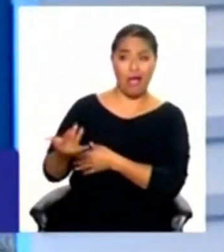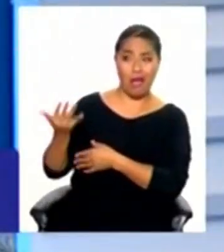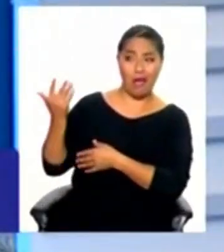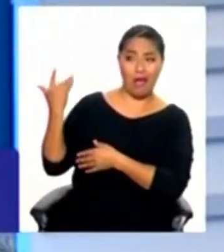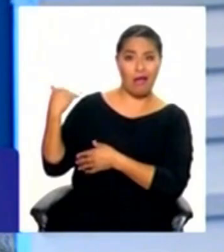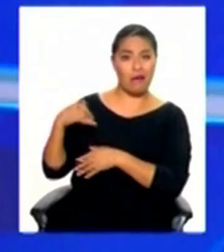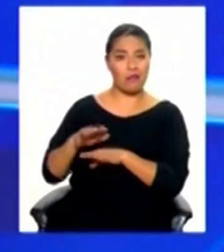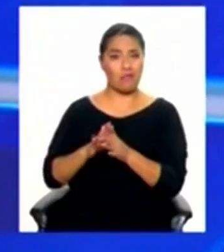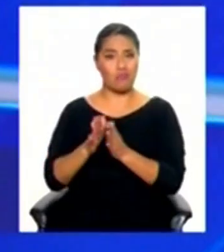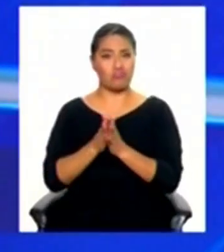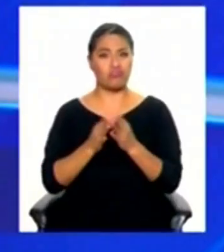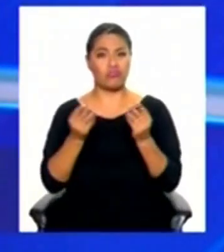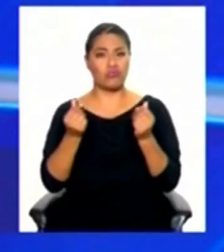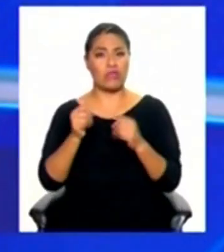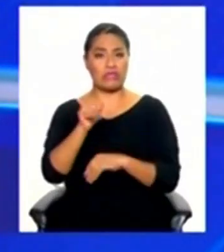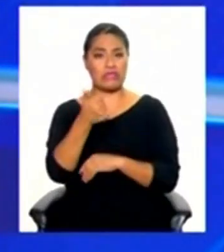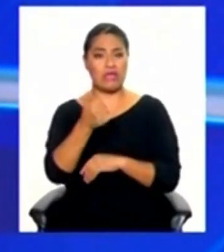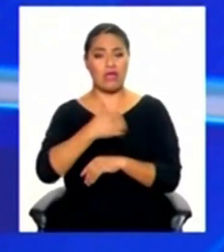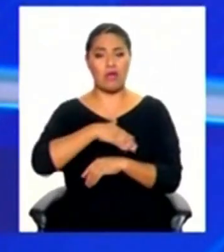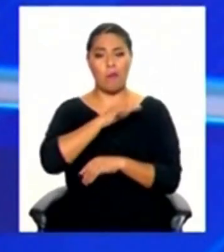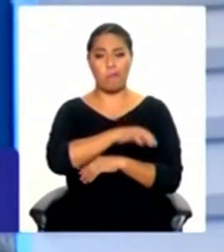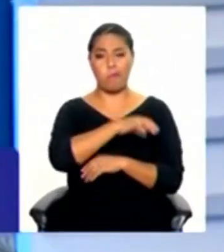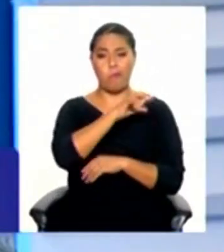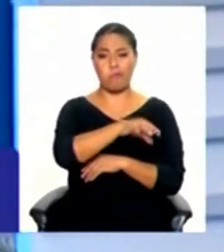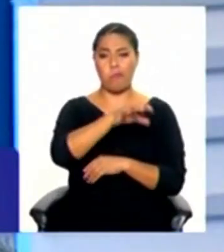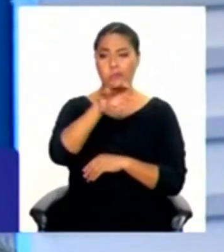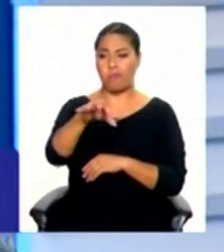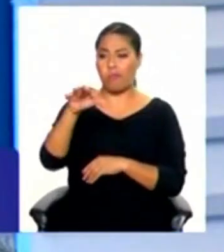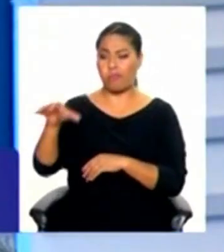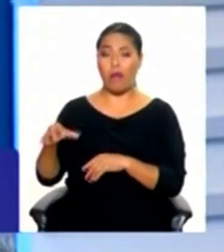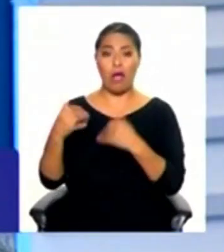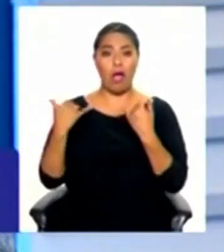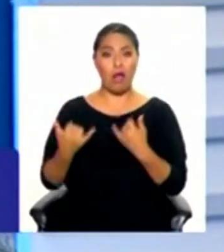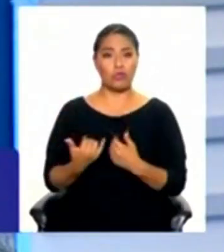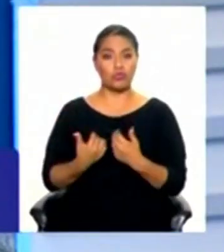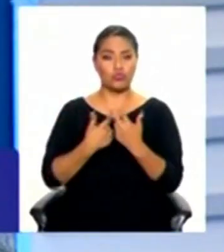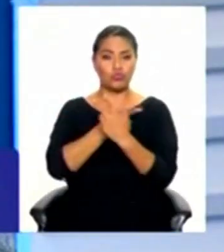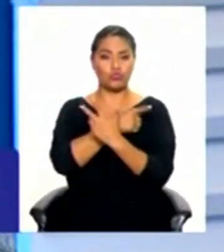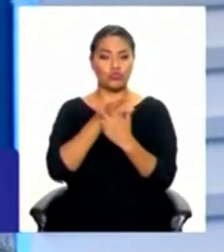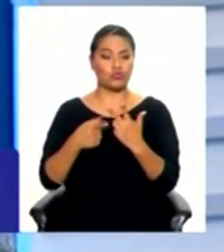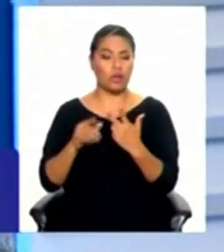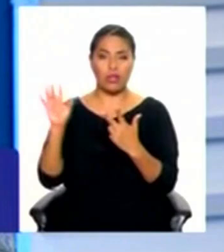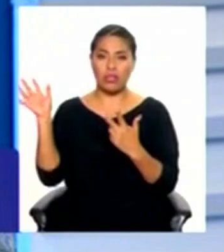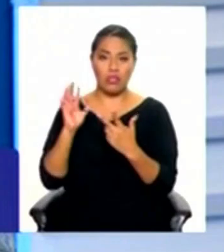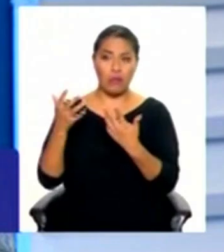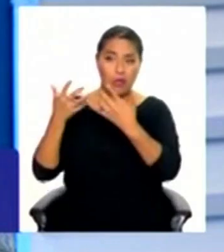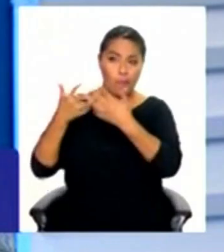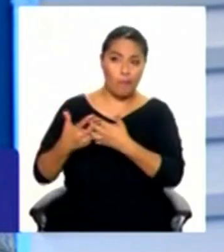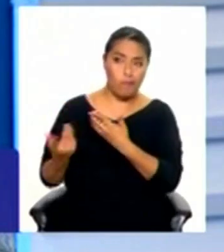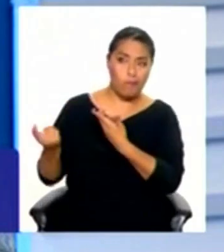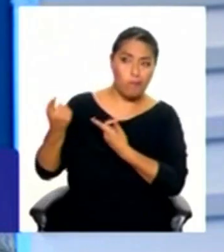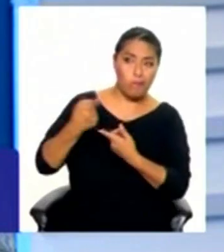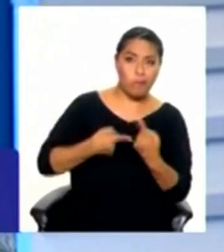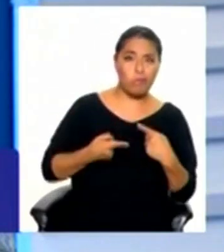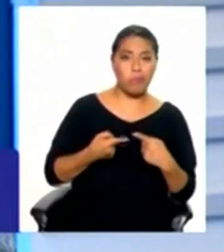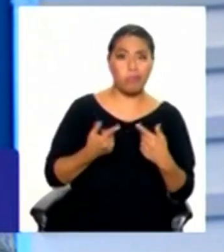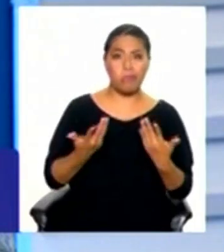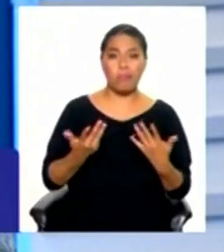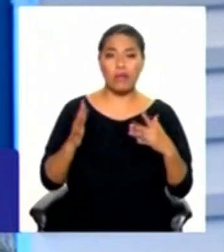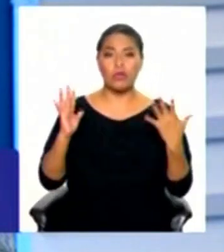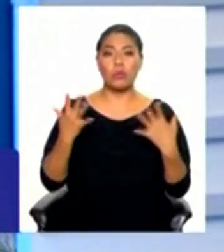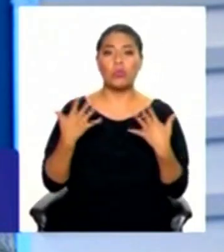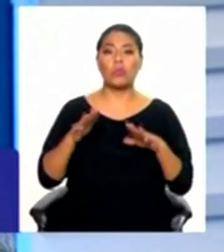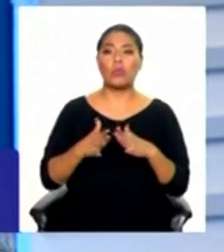donde teníamos diez obras O sea no pasaban de cinco hoy día esos esas tres grandes inversiones son las que nos están de alguna manera